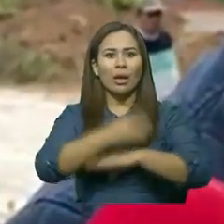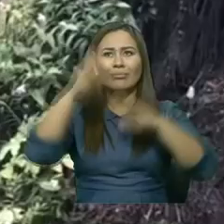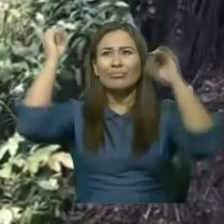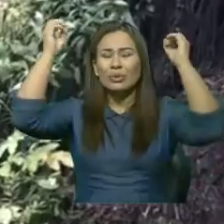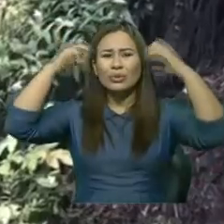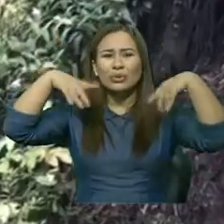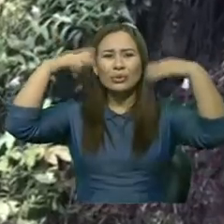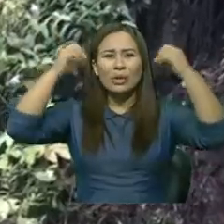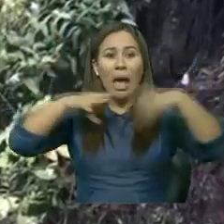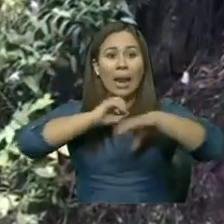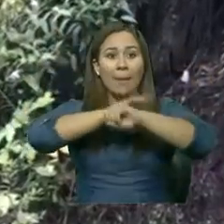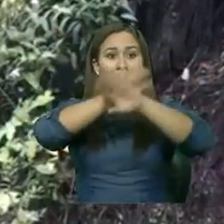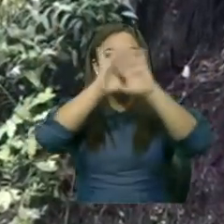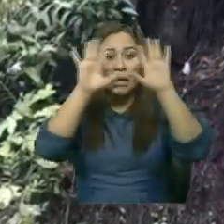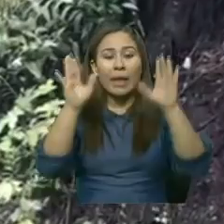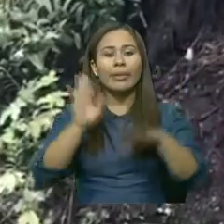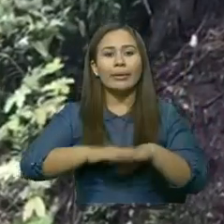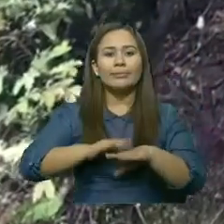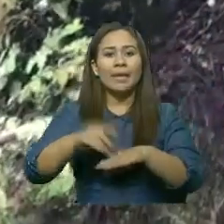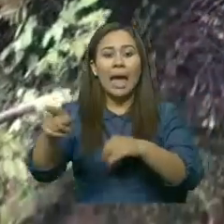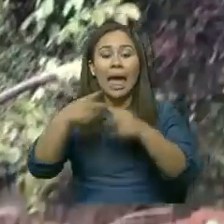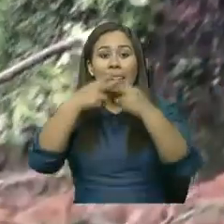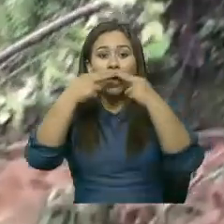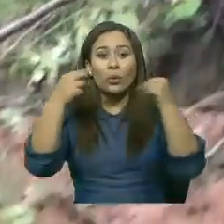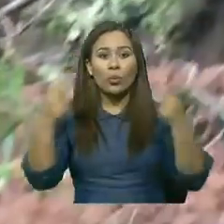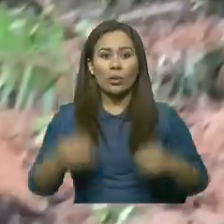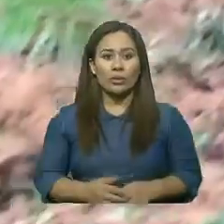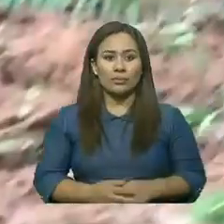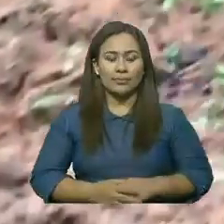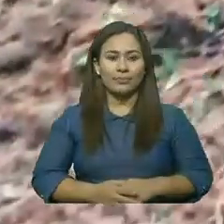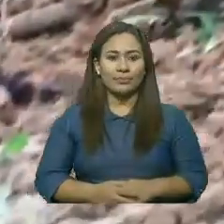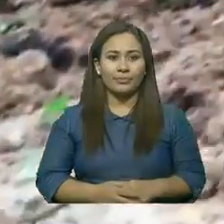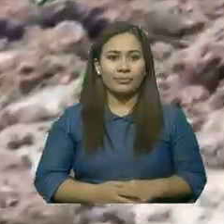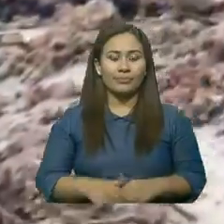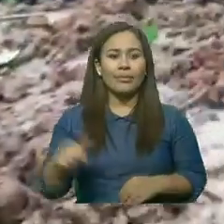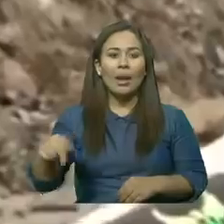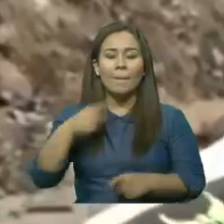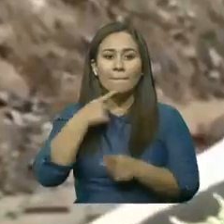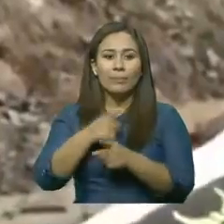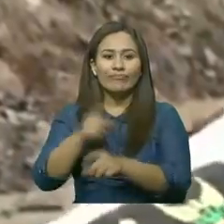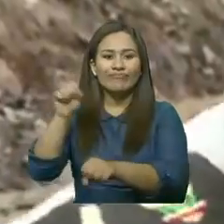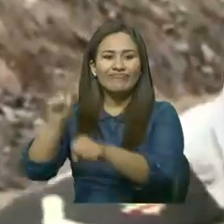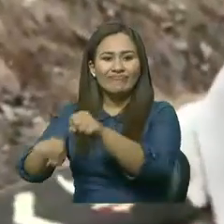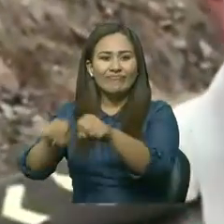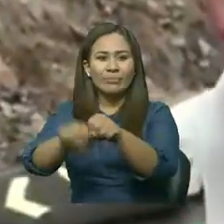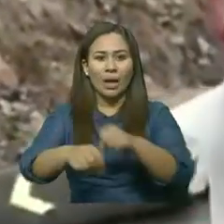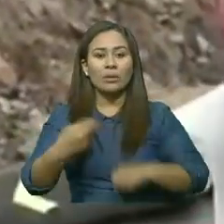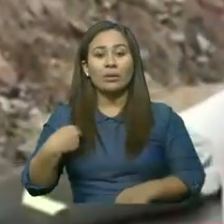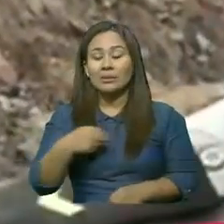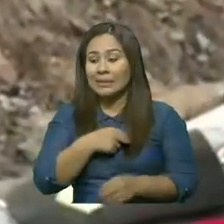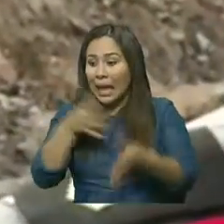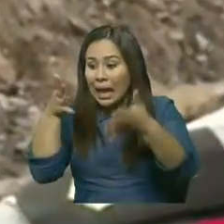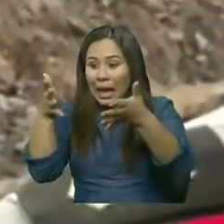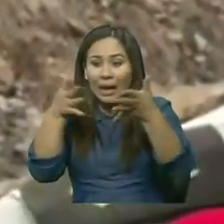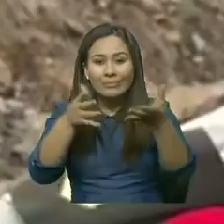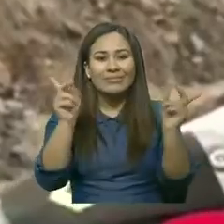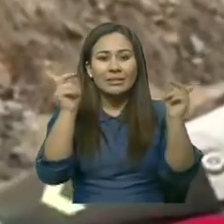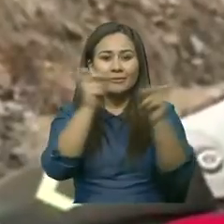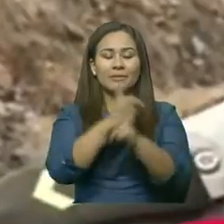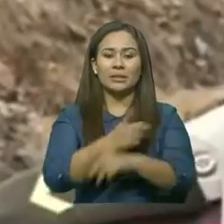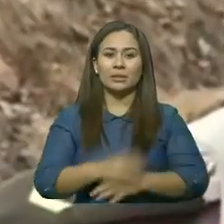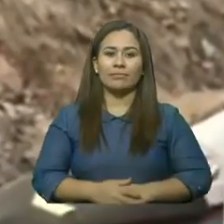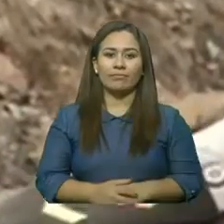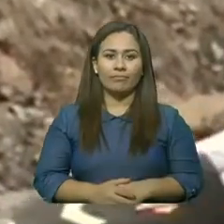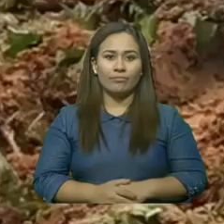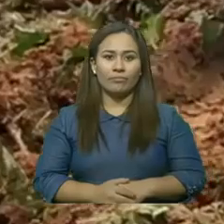la mañana funciones de la naturaleza que por lo que se viene abajo los pendientes de asilo que utiliza lo que es el